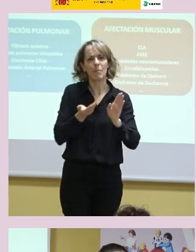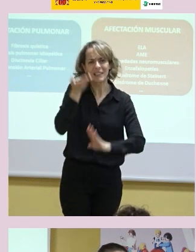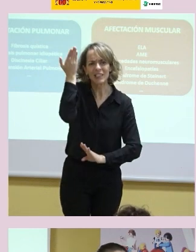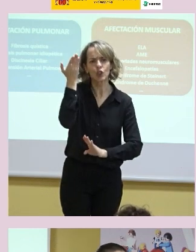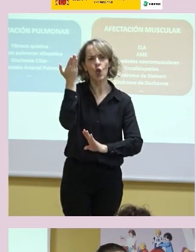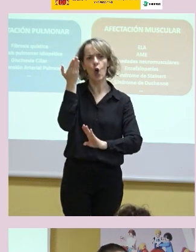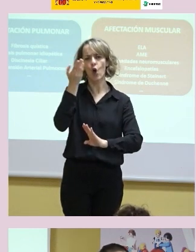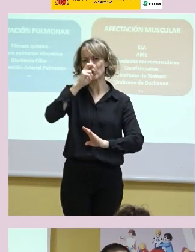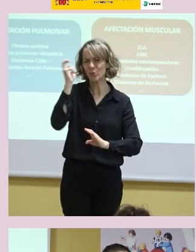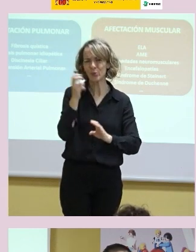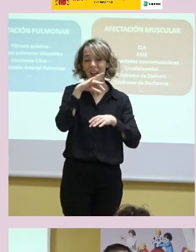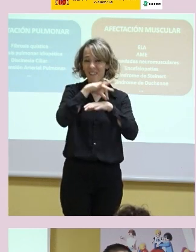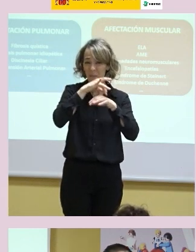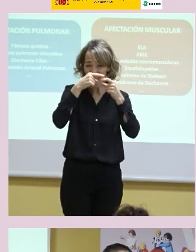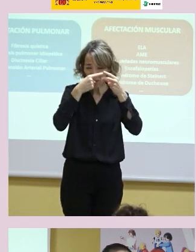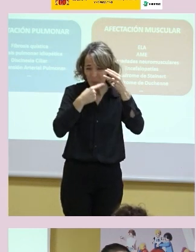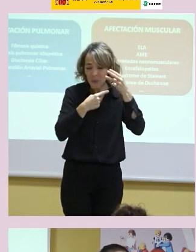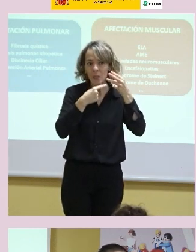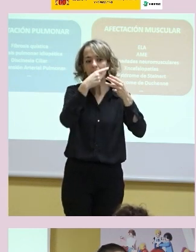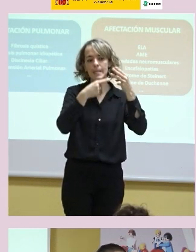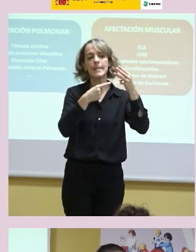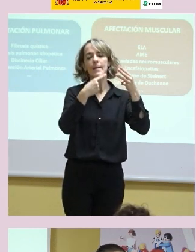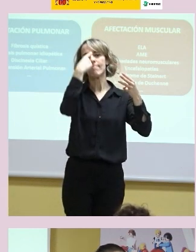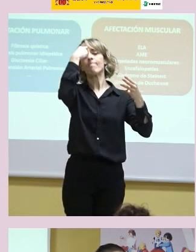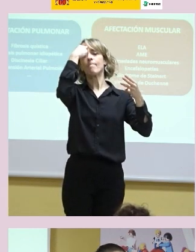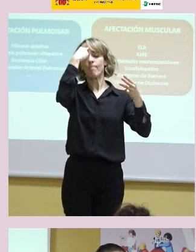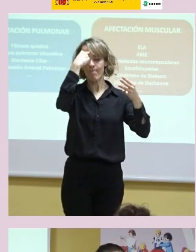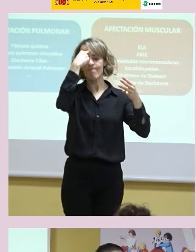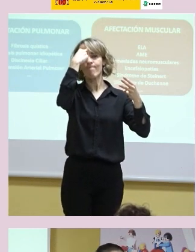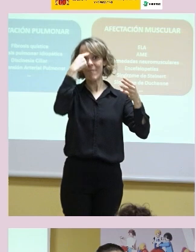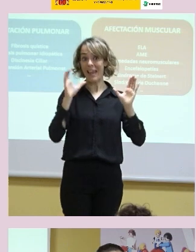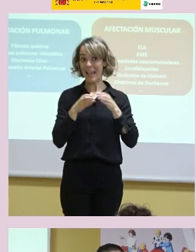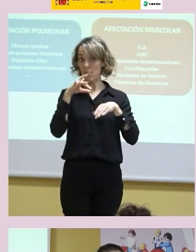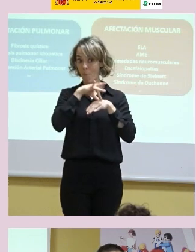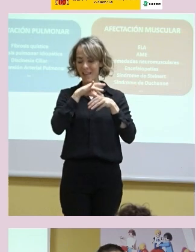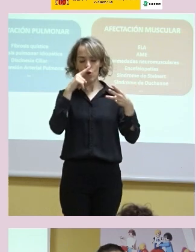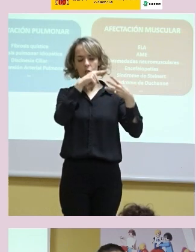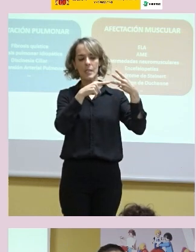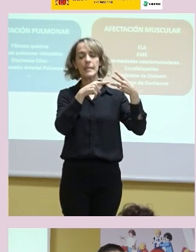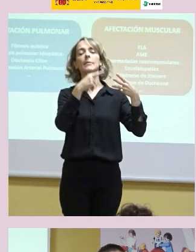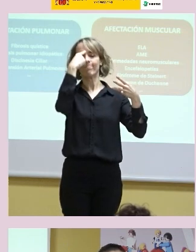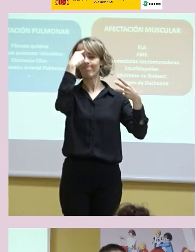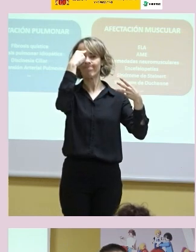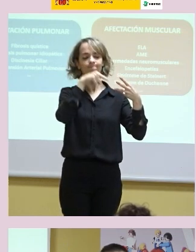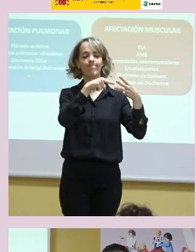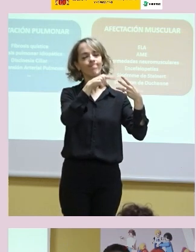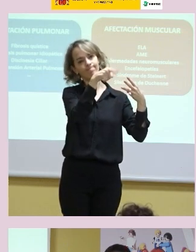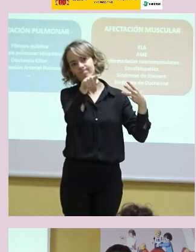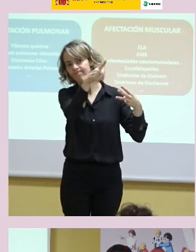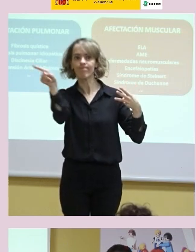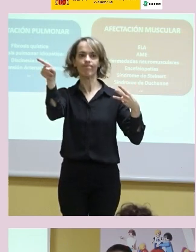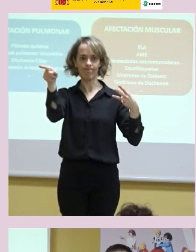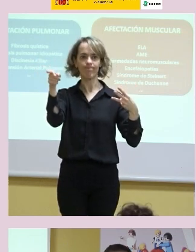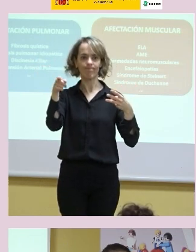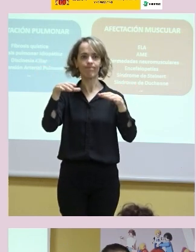pues son patologías en las que tenemos muy en mente, o normalmente el equipo médico tiene muy en mente derivar a fisioterapeutas